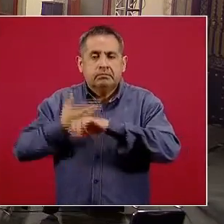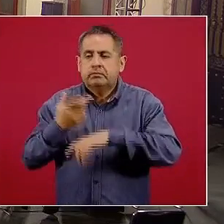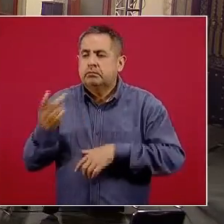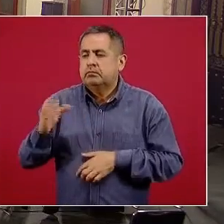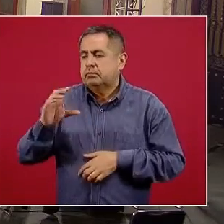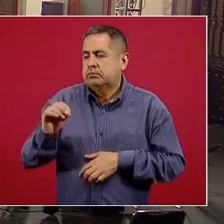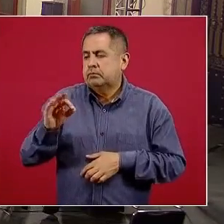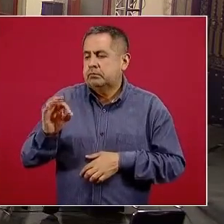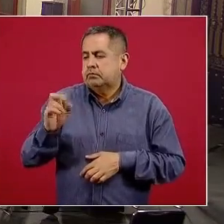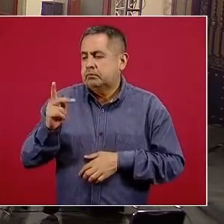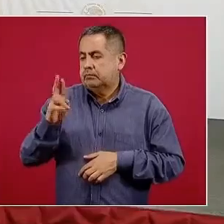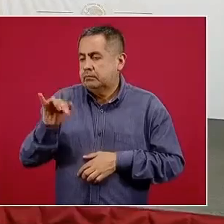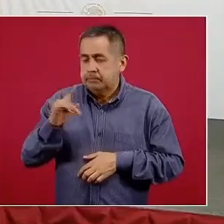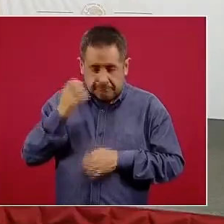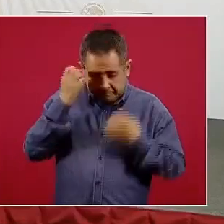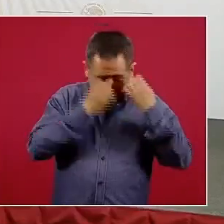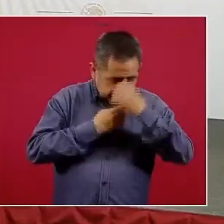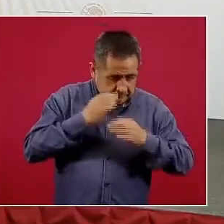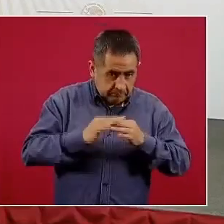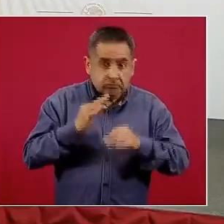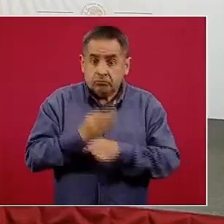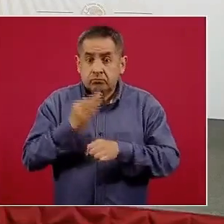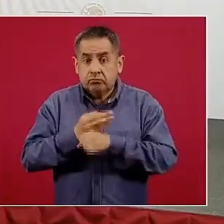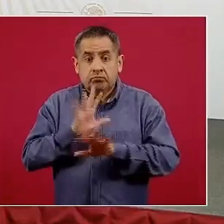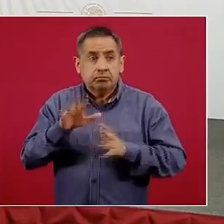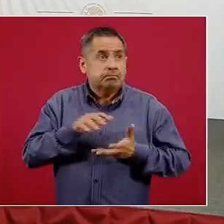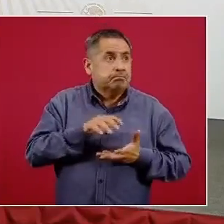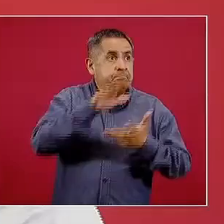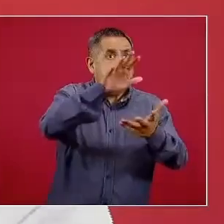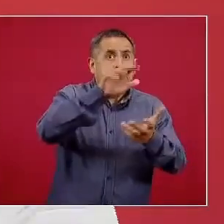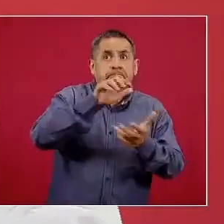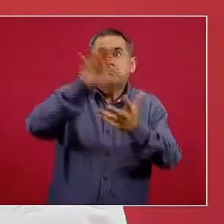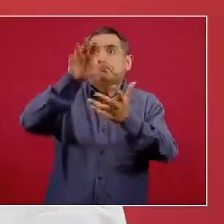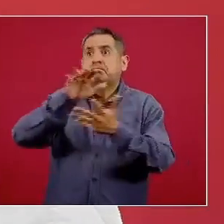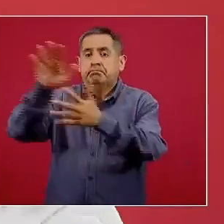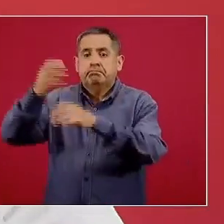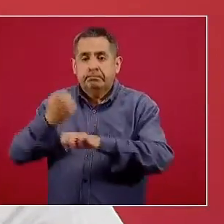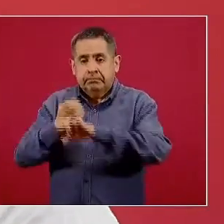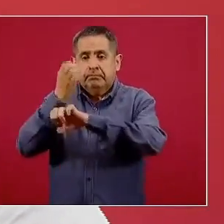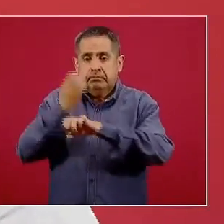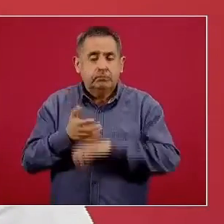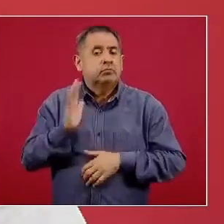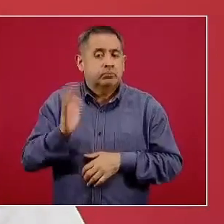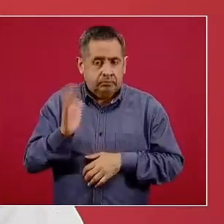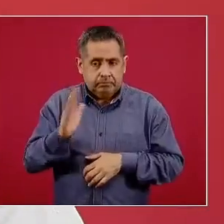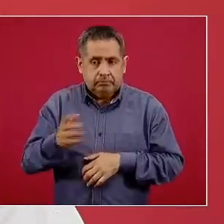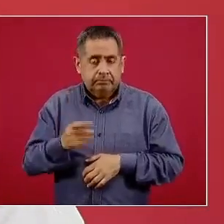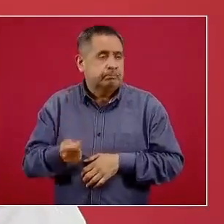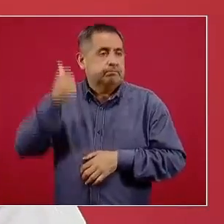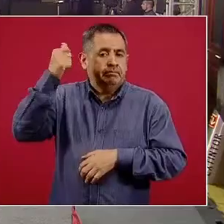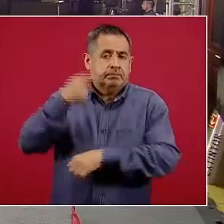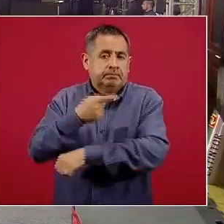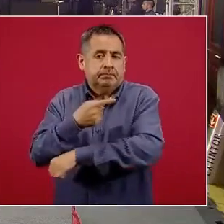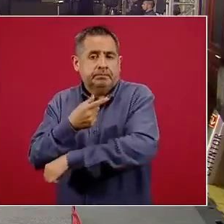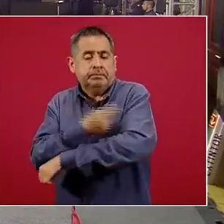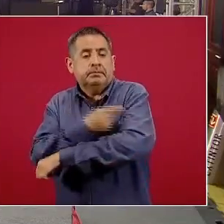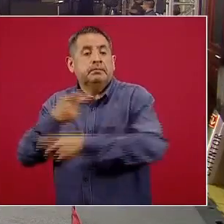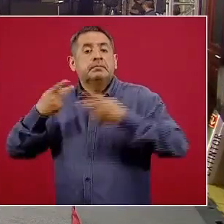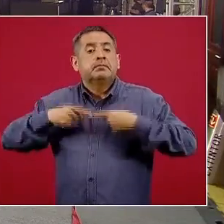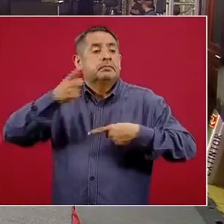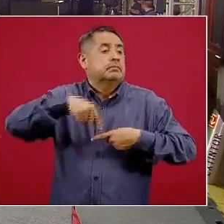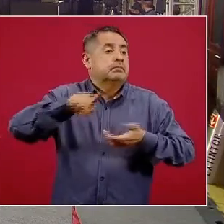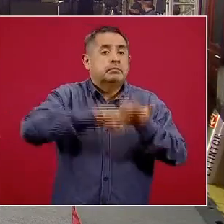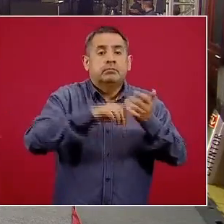conduce COFEPRIS. Ahorita ya se distribuyeron los estados, ahorita ya se hizo una primera ronda de vacunación al personal de